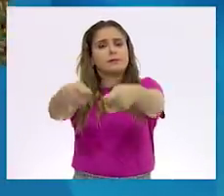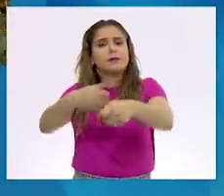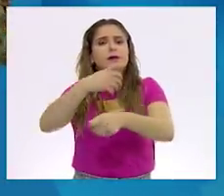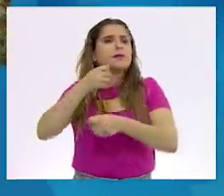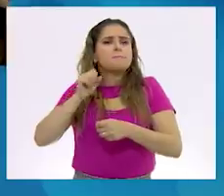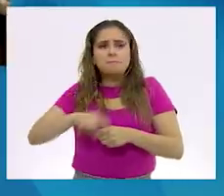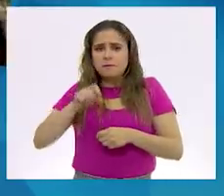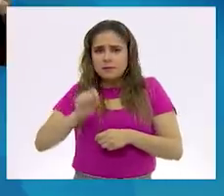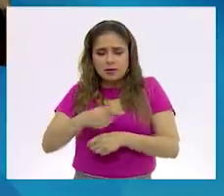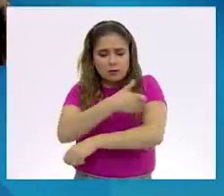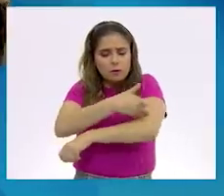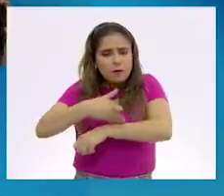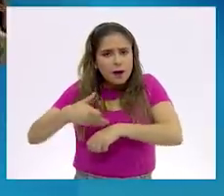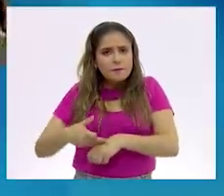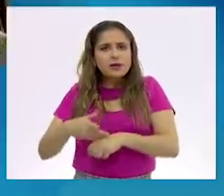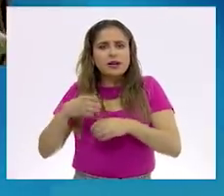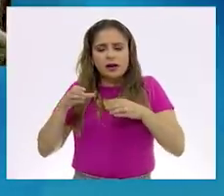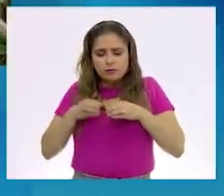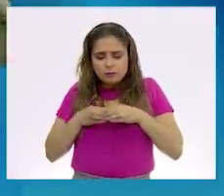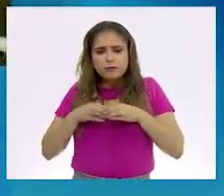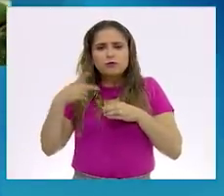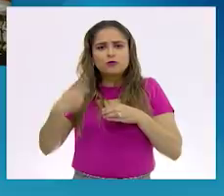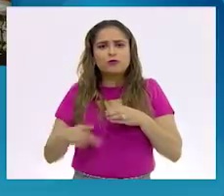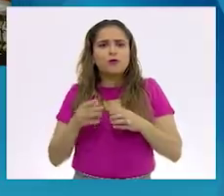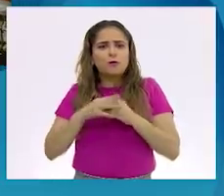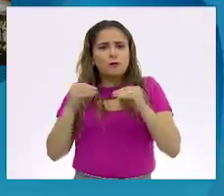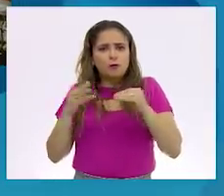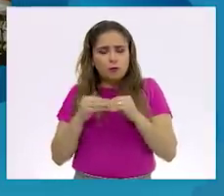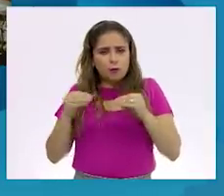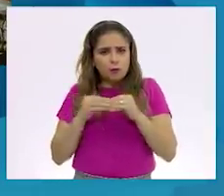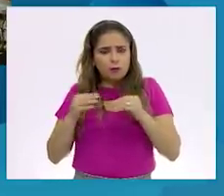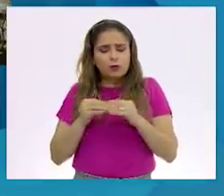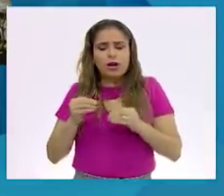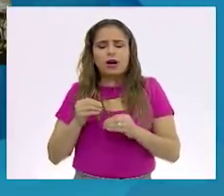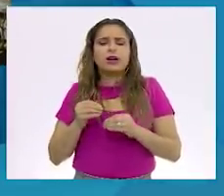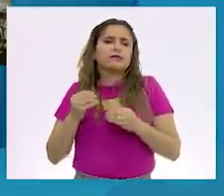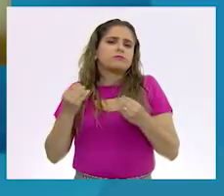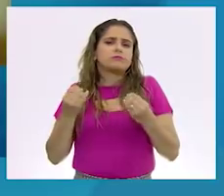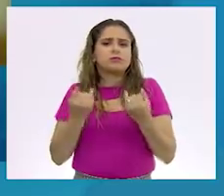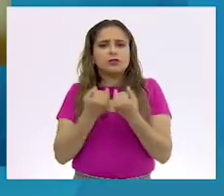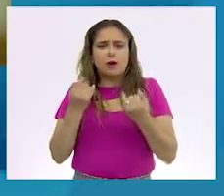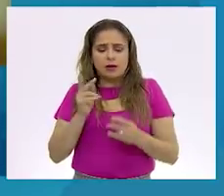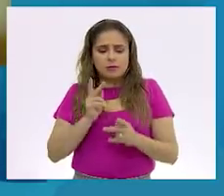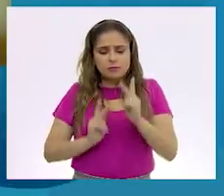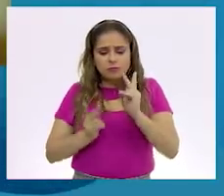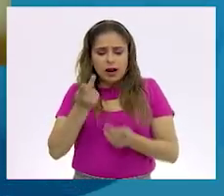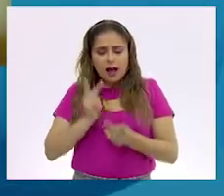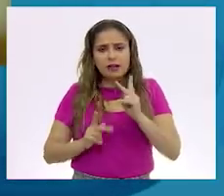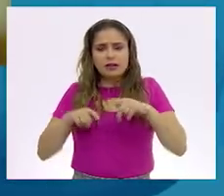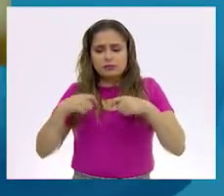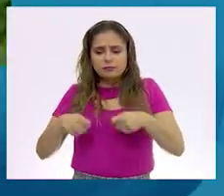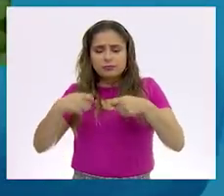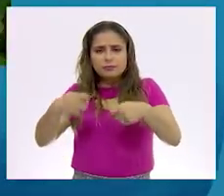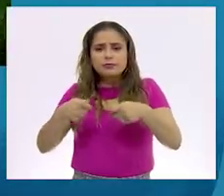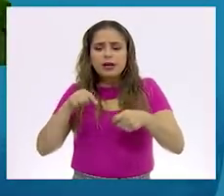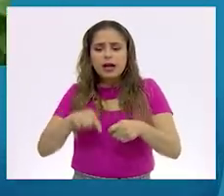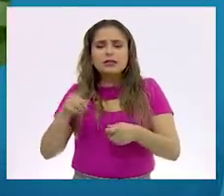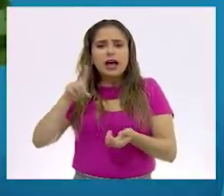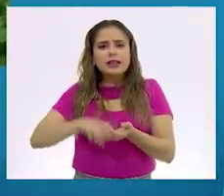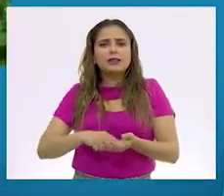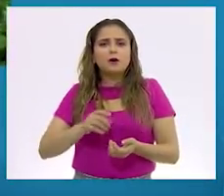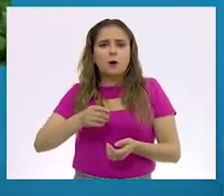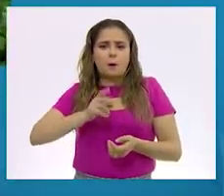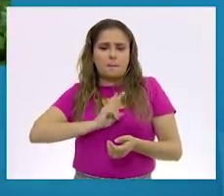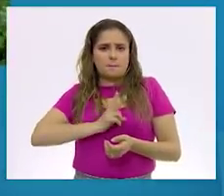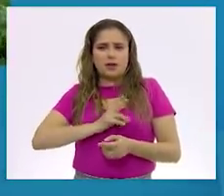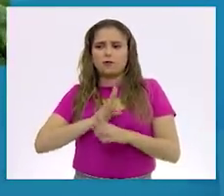del pariente silvestre que deseemos, por ejemplo, la resistencia a algunas plagas. Sin embargo, también